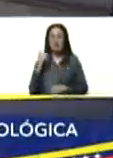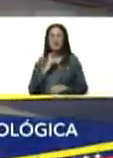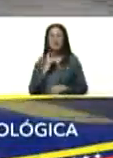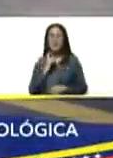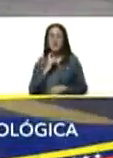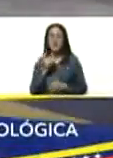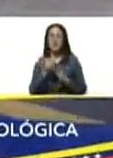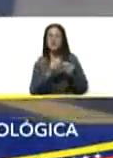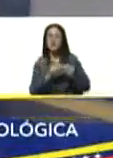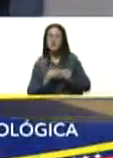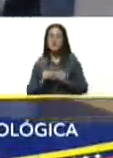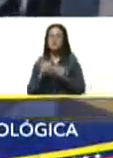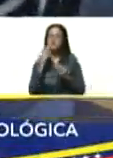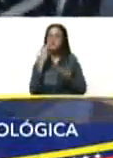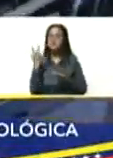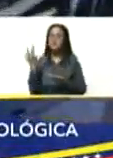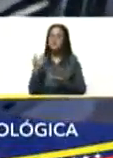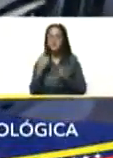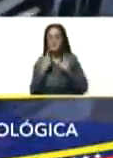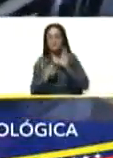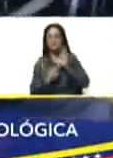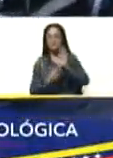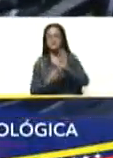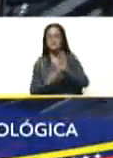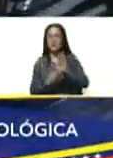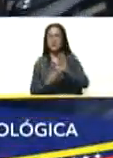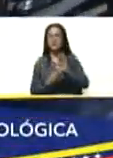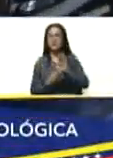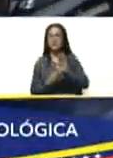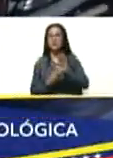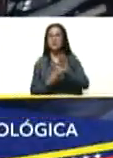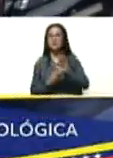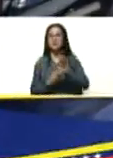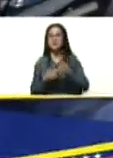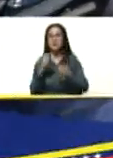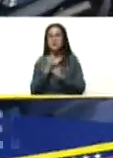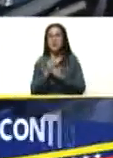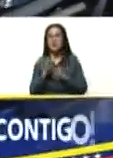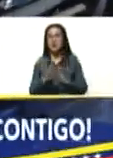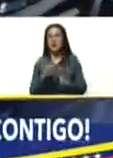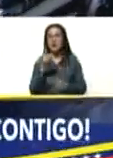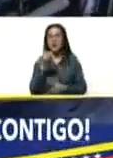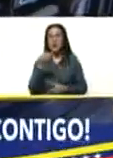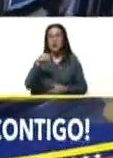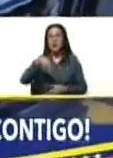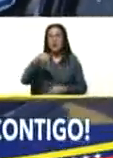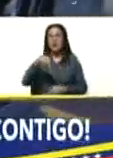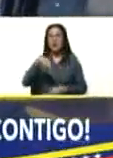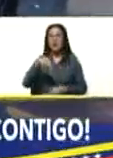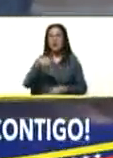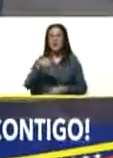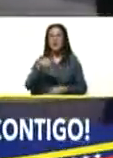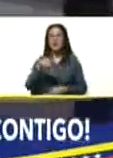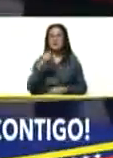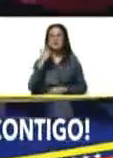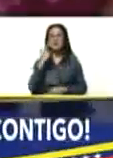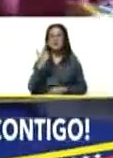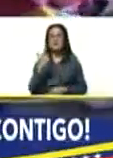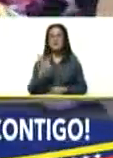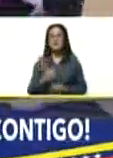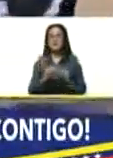Carlos Apchi te va a mostrar cómo la deja los trabajadores y trabajadoras con independencia